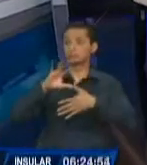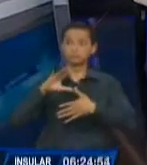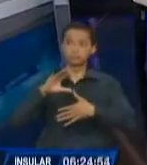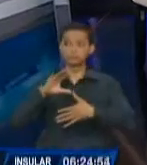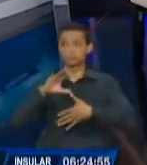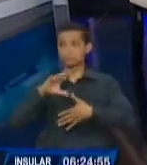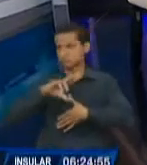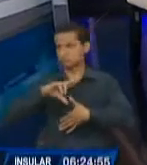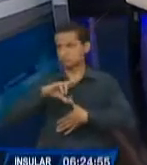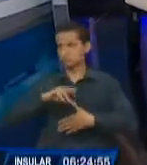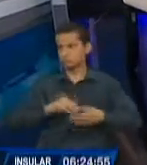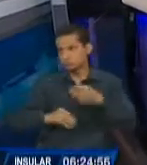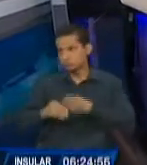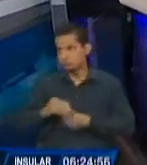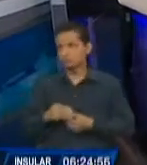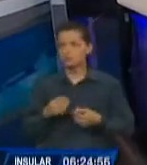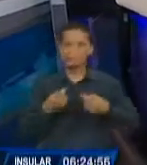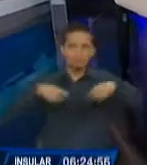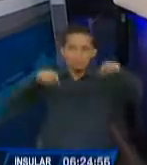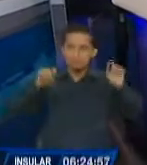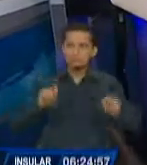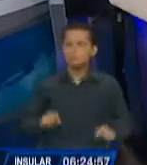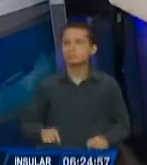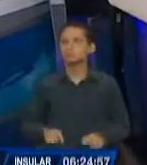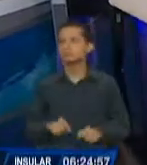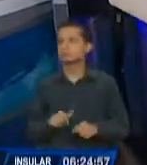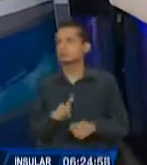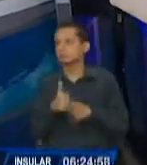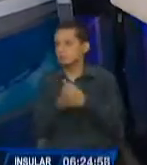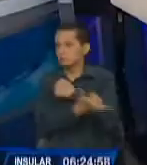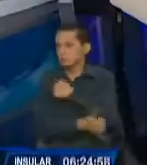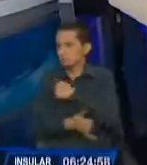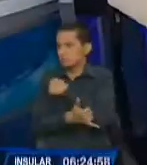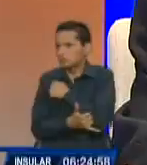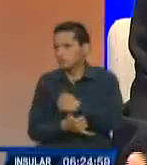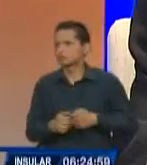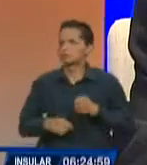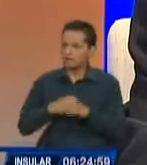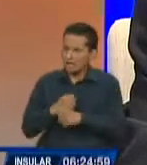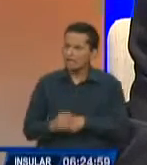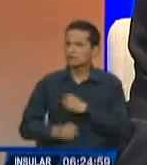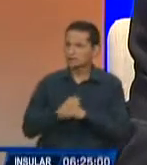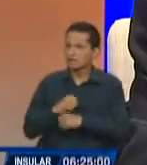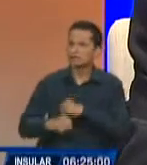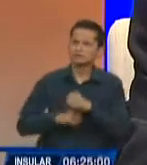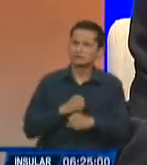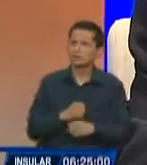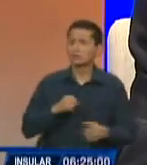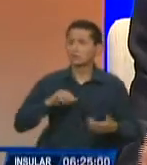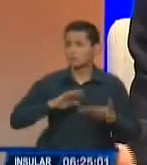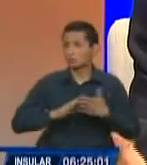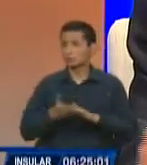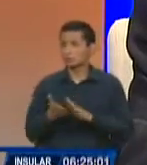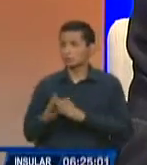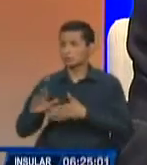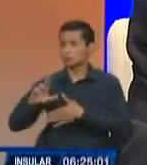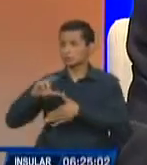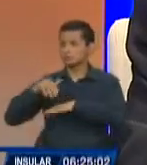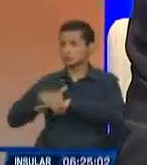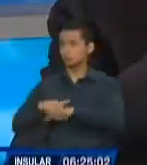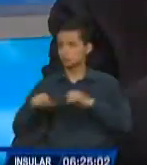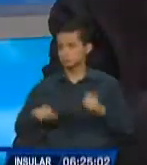El Tratado de Cartagena, el acuerdo realmente tiene muchos años. El Ecuador ha sido parte de la comunidad andina y evidentemente es algo que lo vamos a seguir